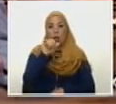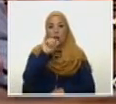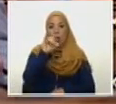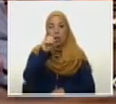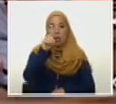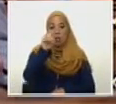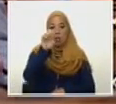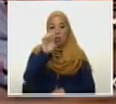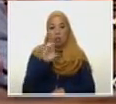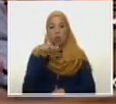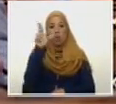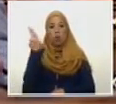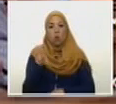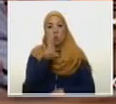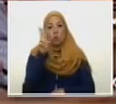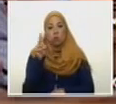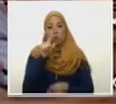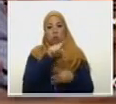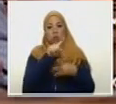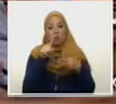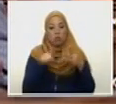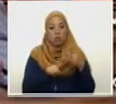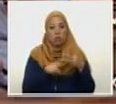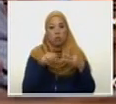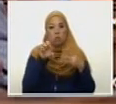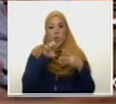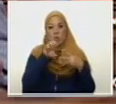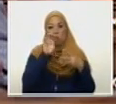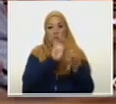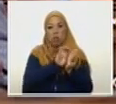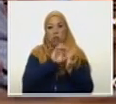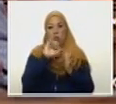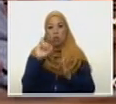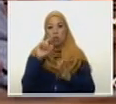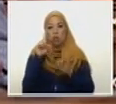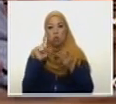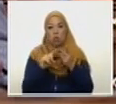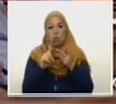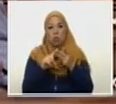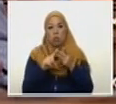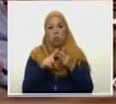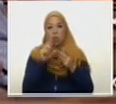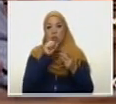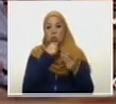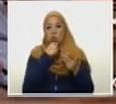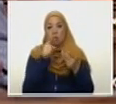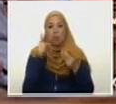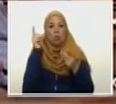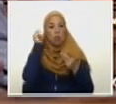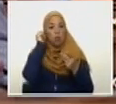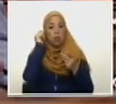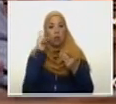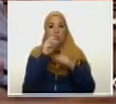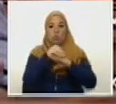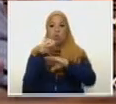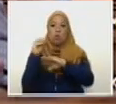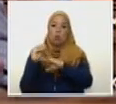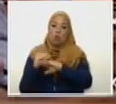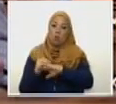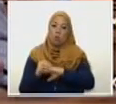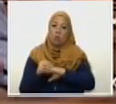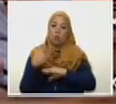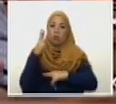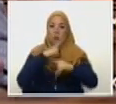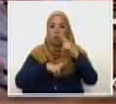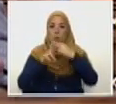punto hicieron uso del derecho de palabra a la constituyente María León y a constituyente Diógenes Linares, quienes solicitaron al Pleno el